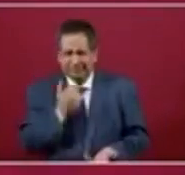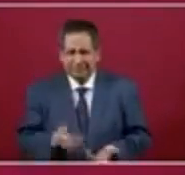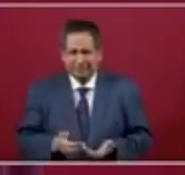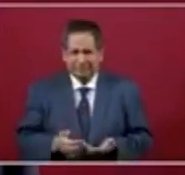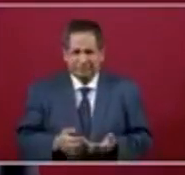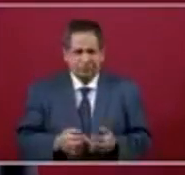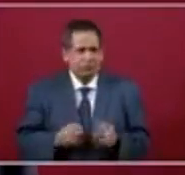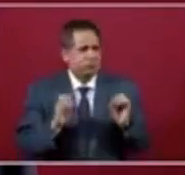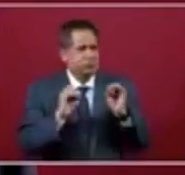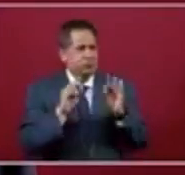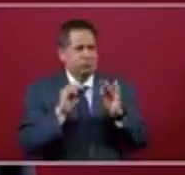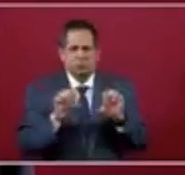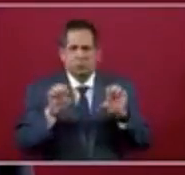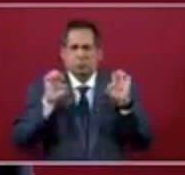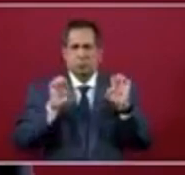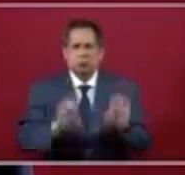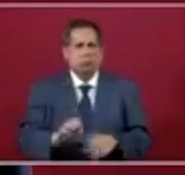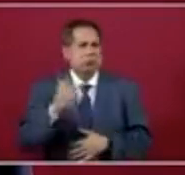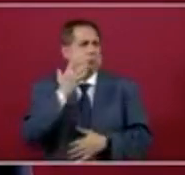oficinas de lujo.